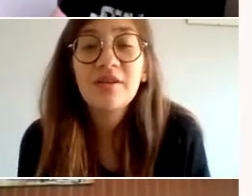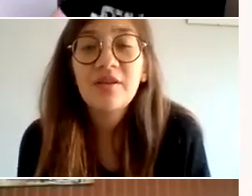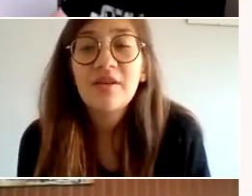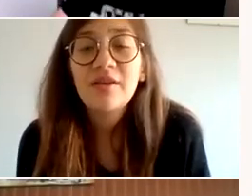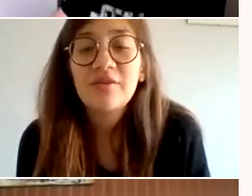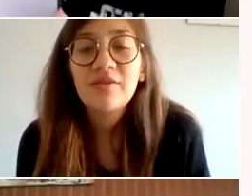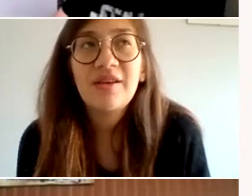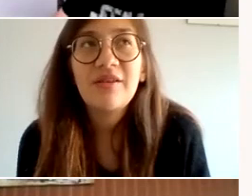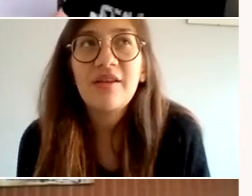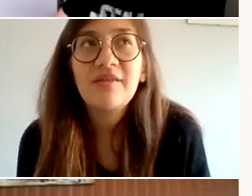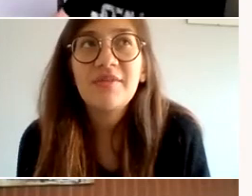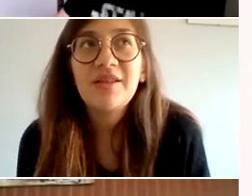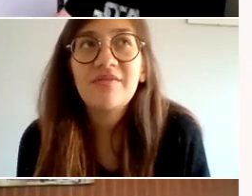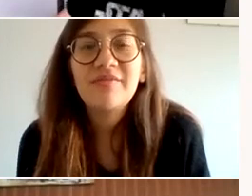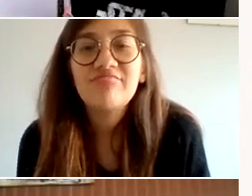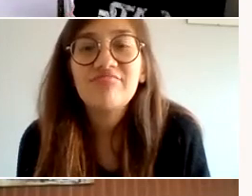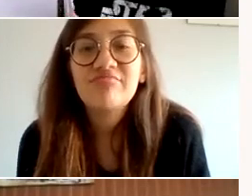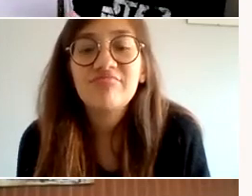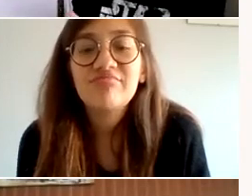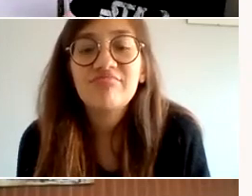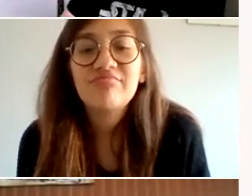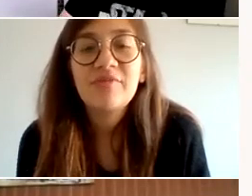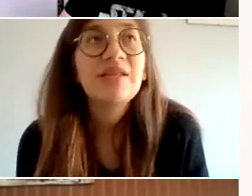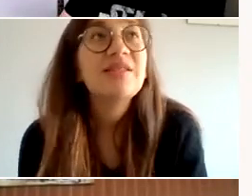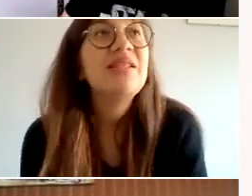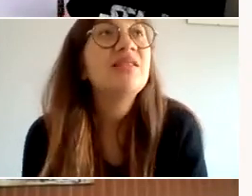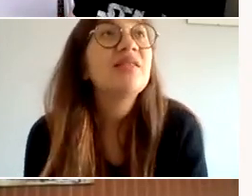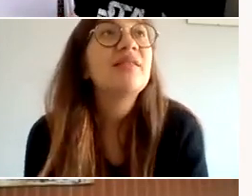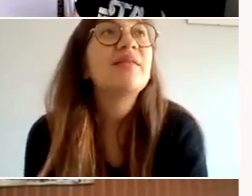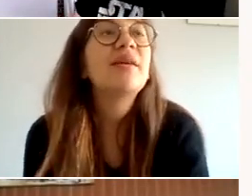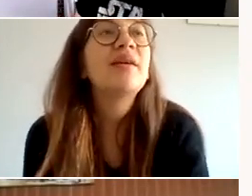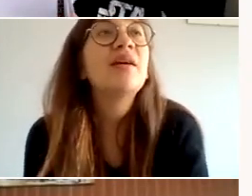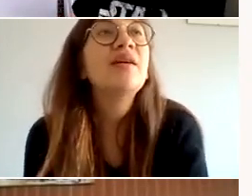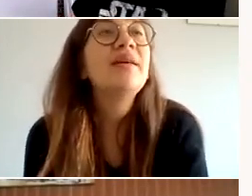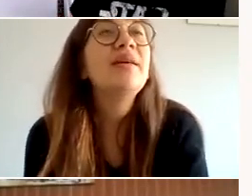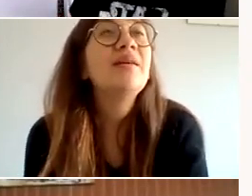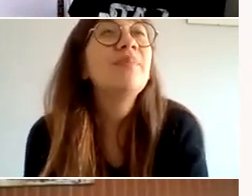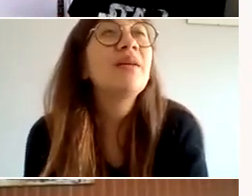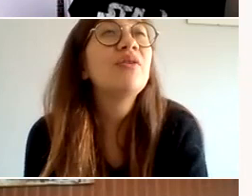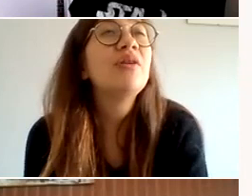Discord.